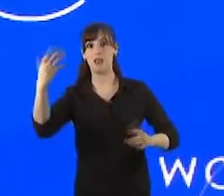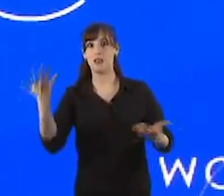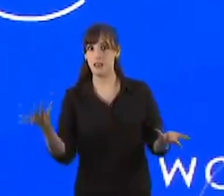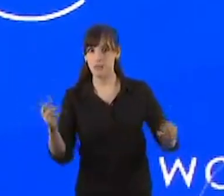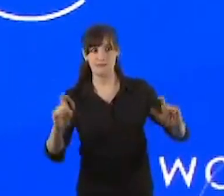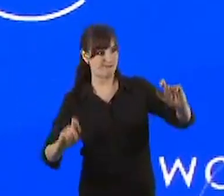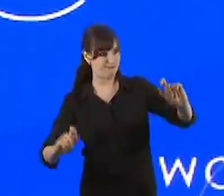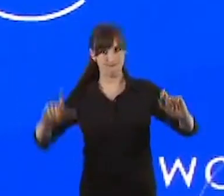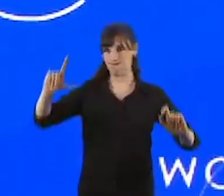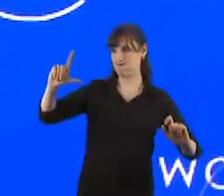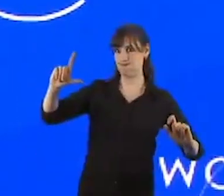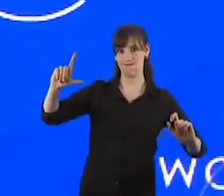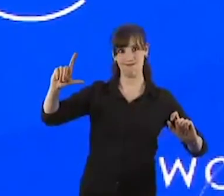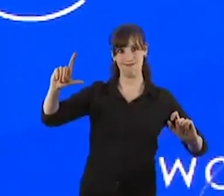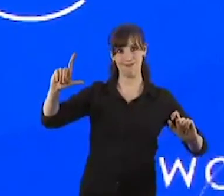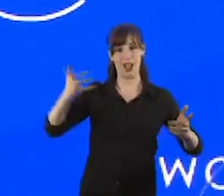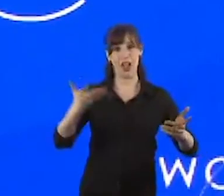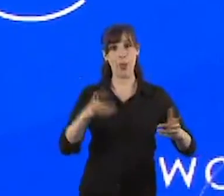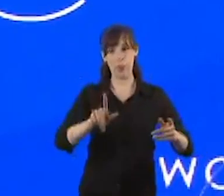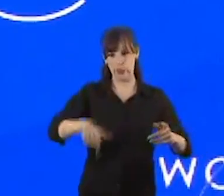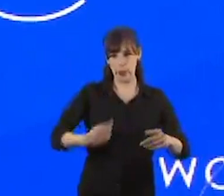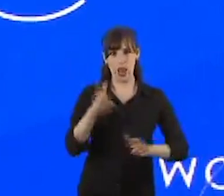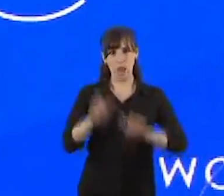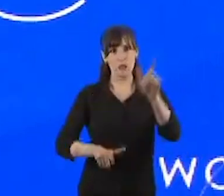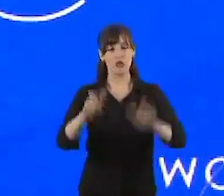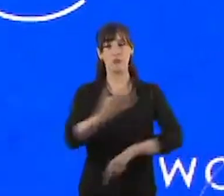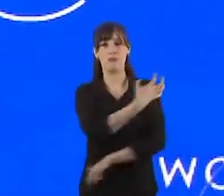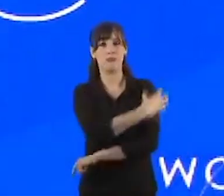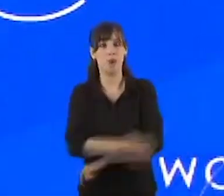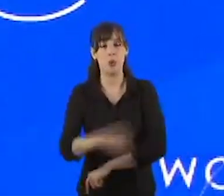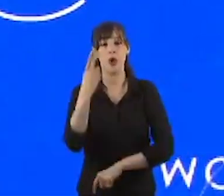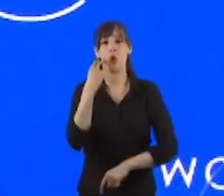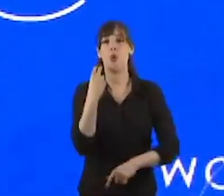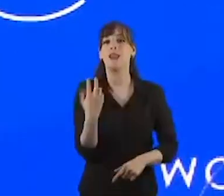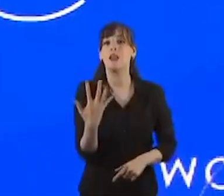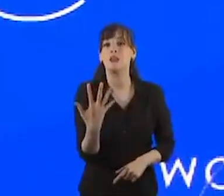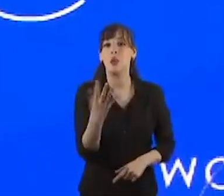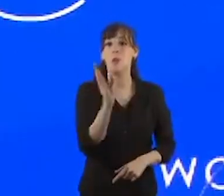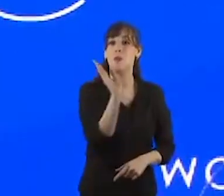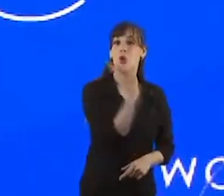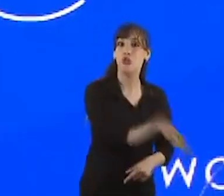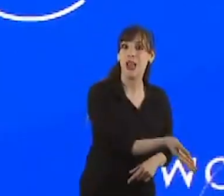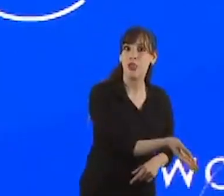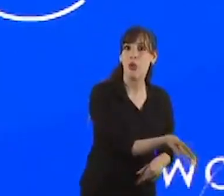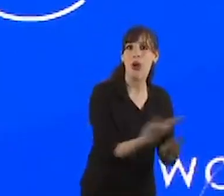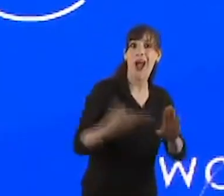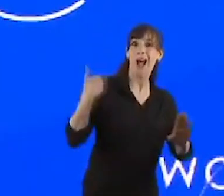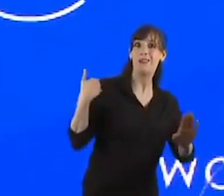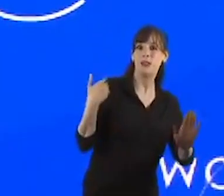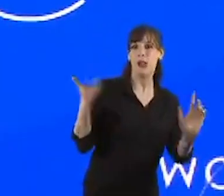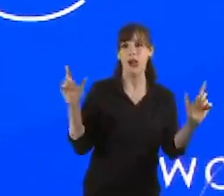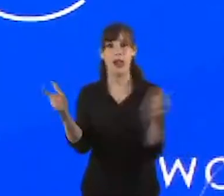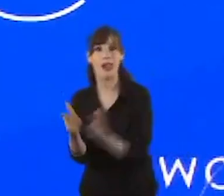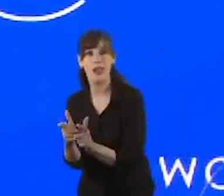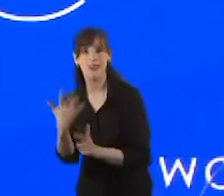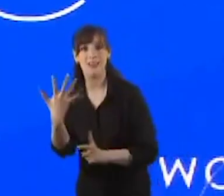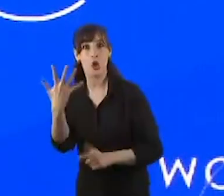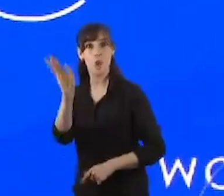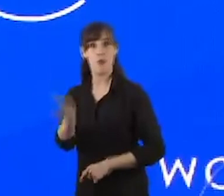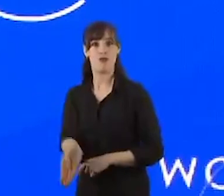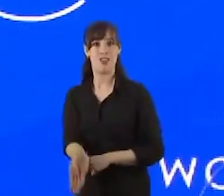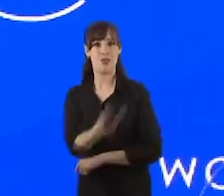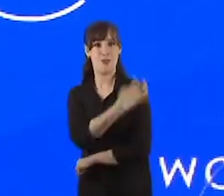crecientes. Eso llevó la pobreza extrema del 95% al 5%. Sin embargo,